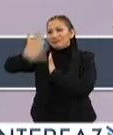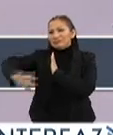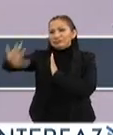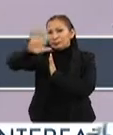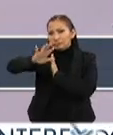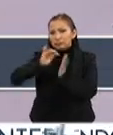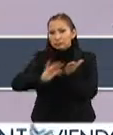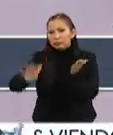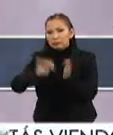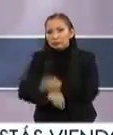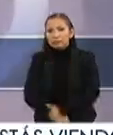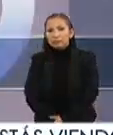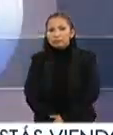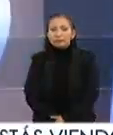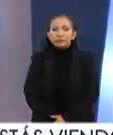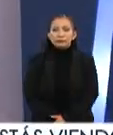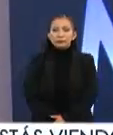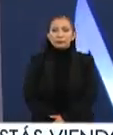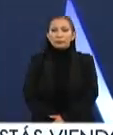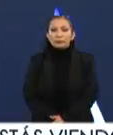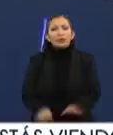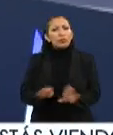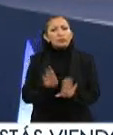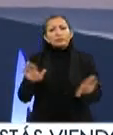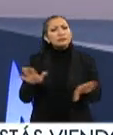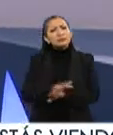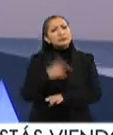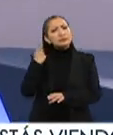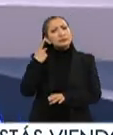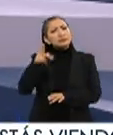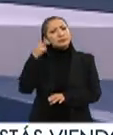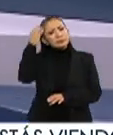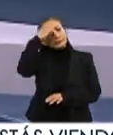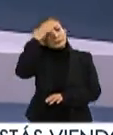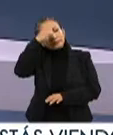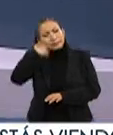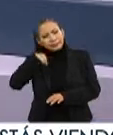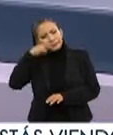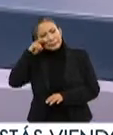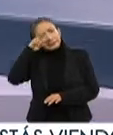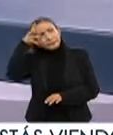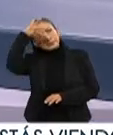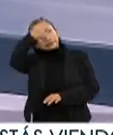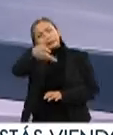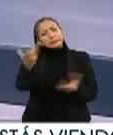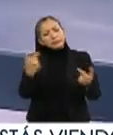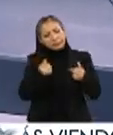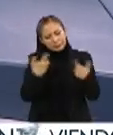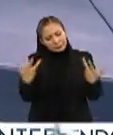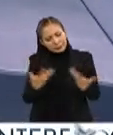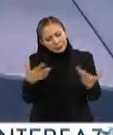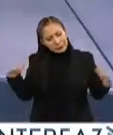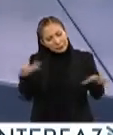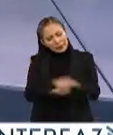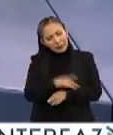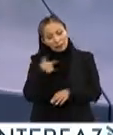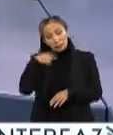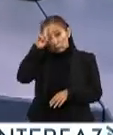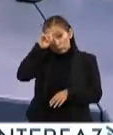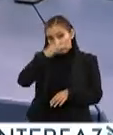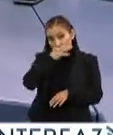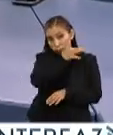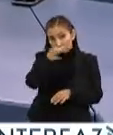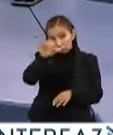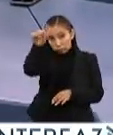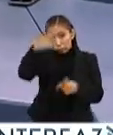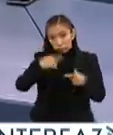de lectura. Claro. ¿Y cómo cambió esta experiencia, tu perspectiva del futuro, y lo recomendarías